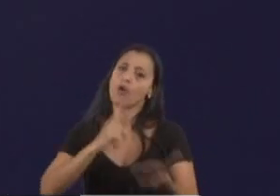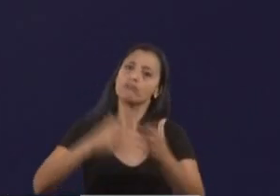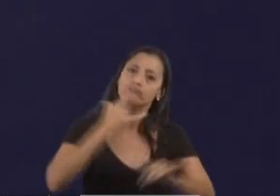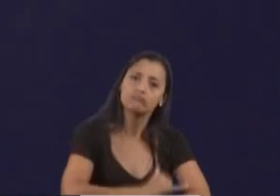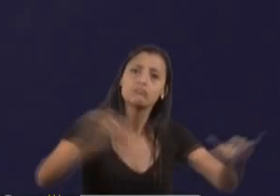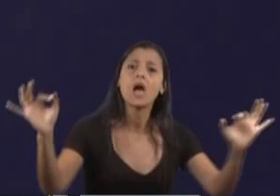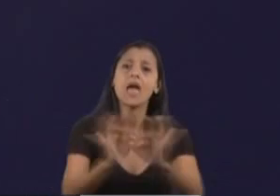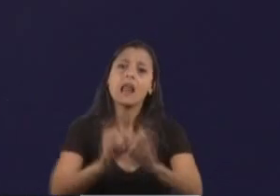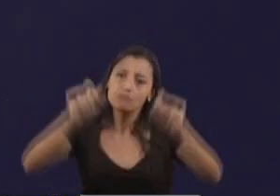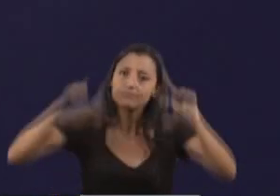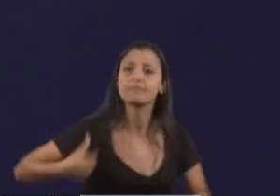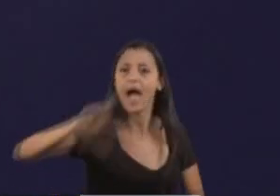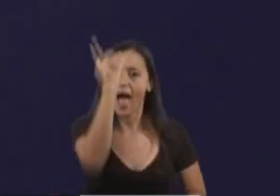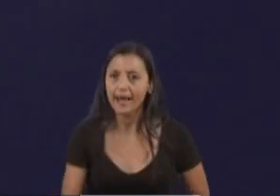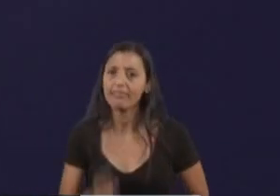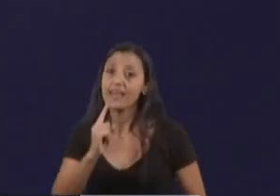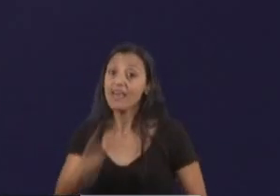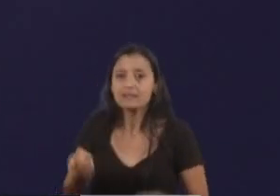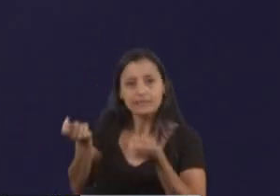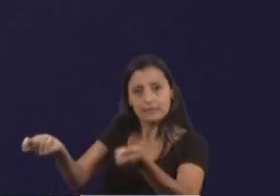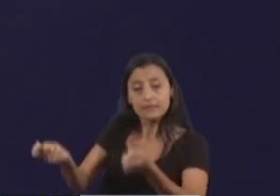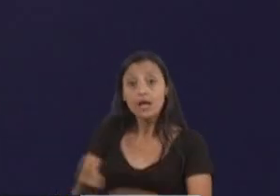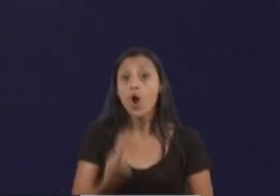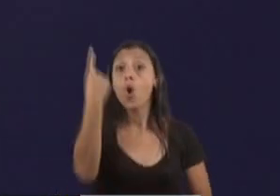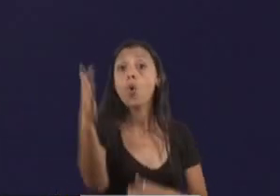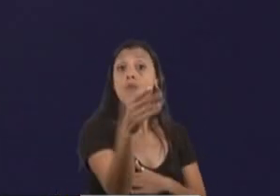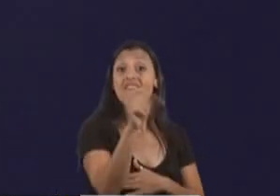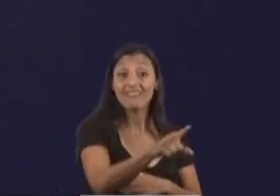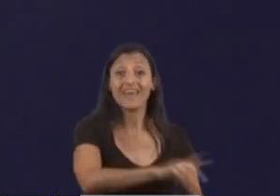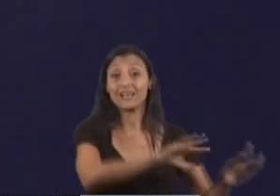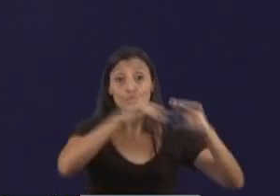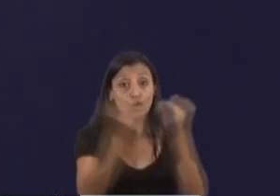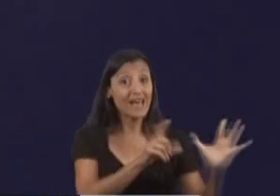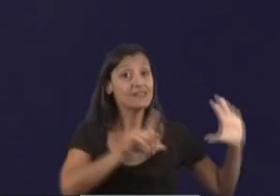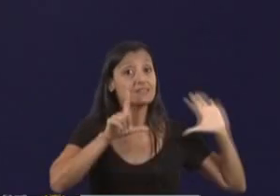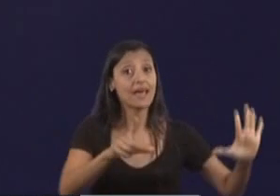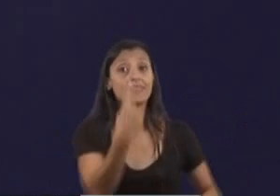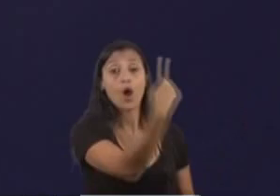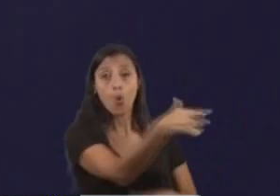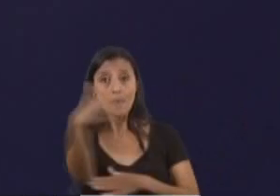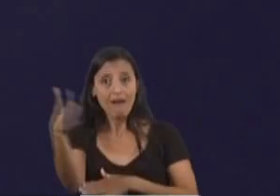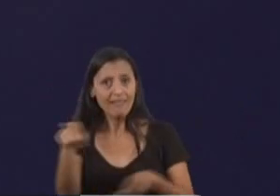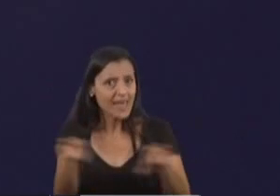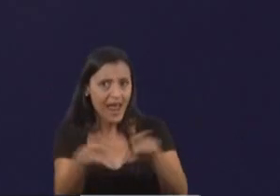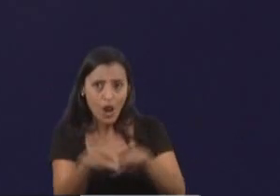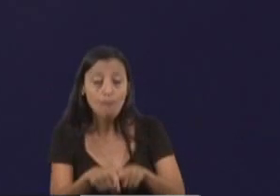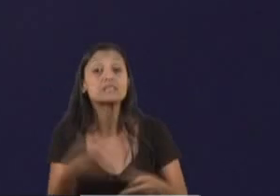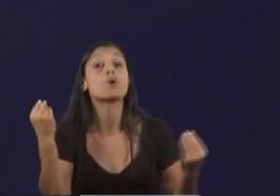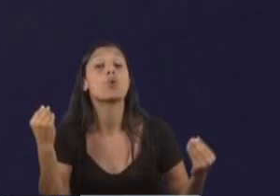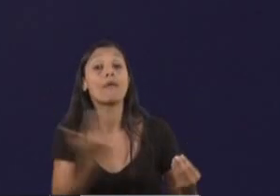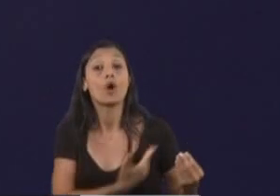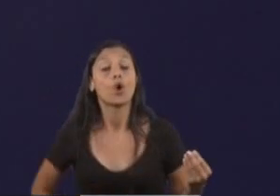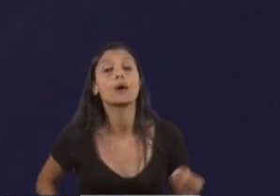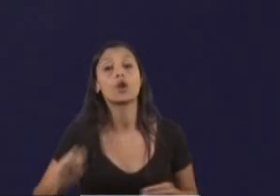argentinas, y una de esas 7 banderas fue la que llegó a la dependencia del gobierno el 2